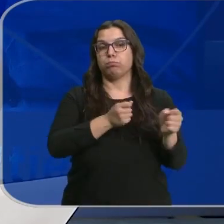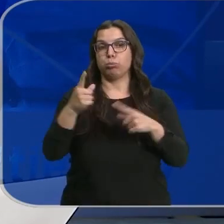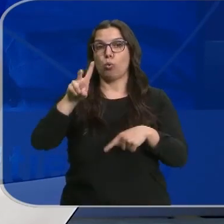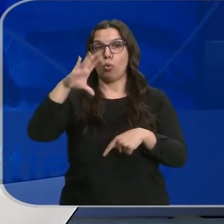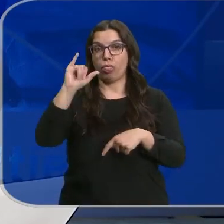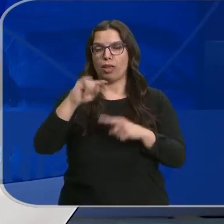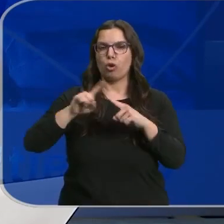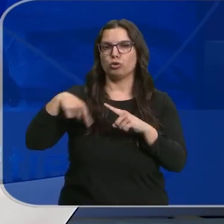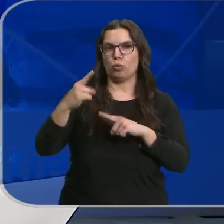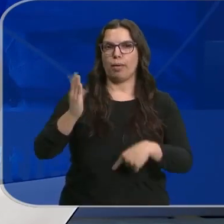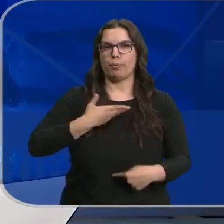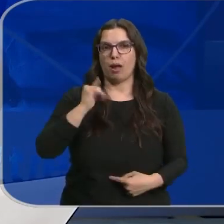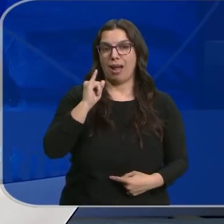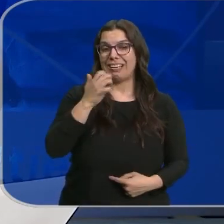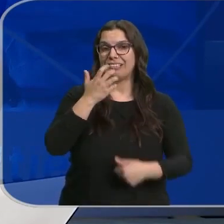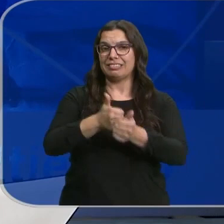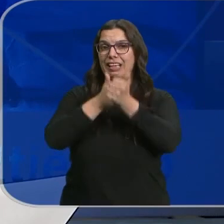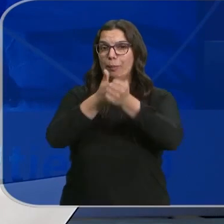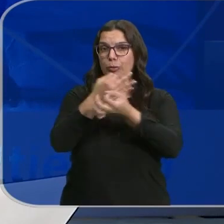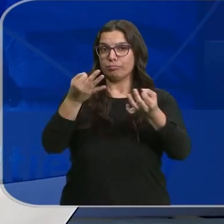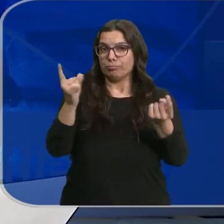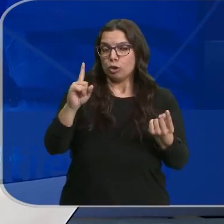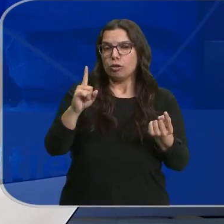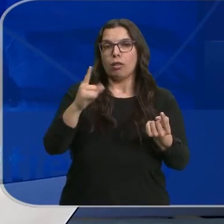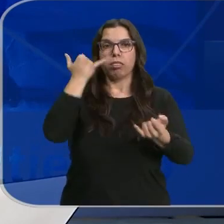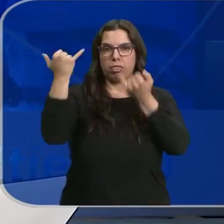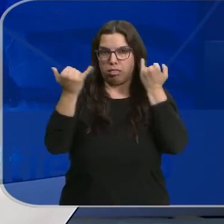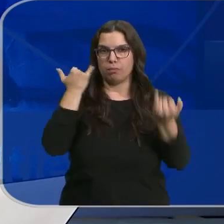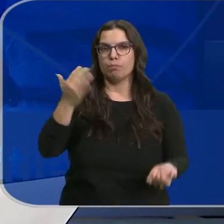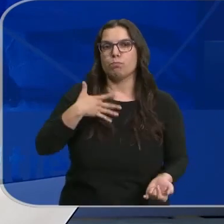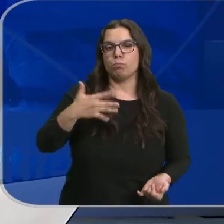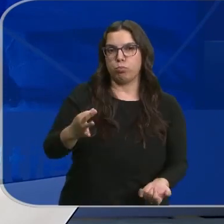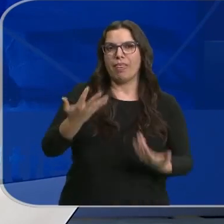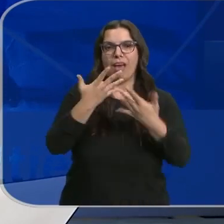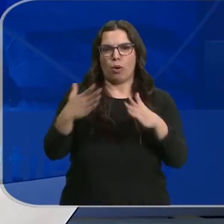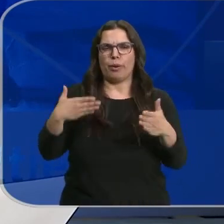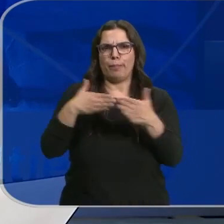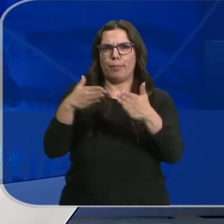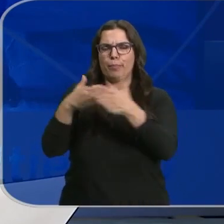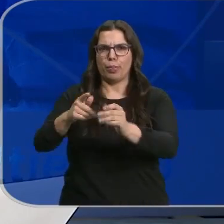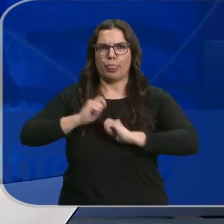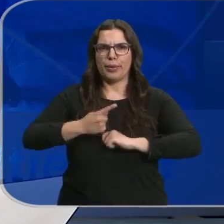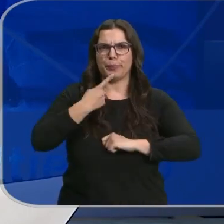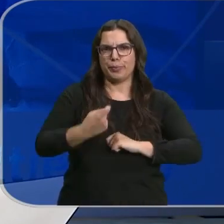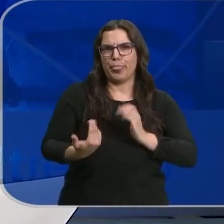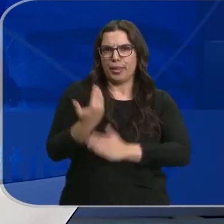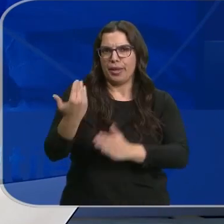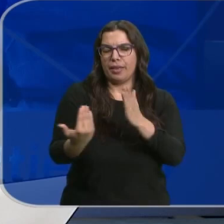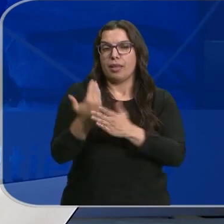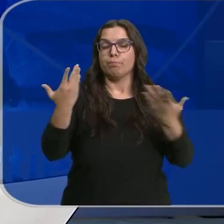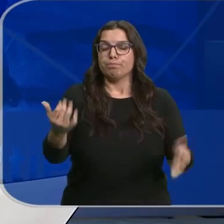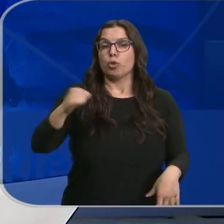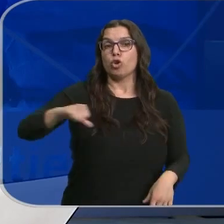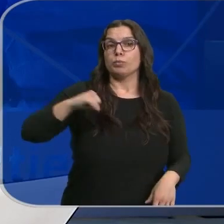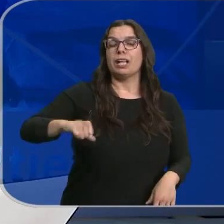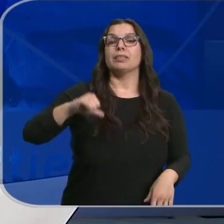UCI sufre secuelas que, sin un seguimiento adecuado, pueden pasar desapercibidas, pese a dificultar el día a día de los enfermos. Por eso el Hospital Río Carrión